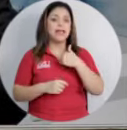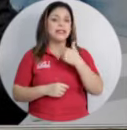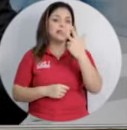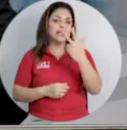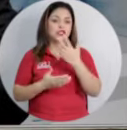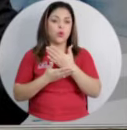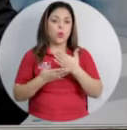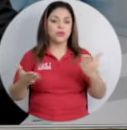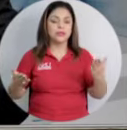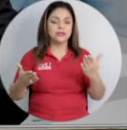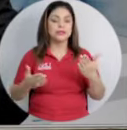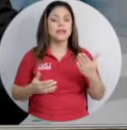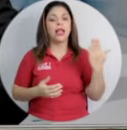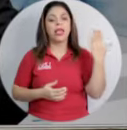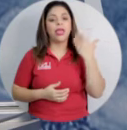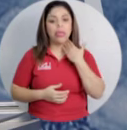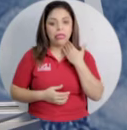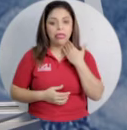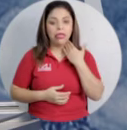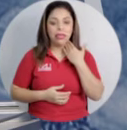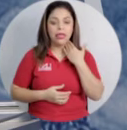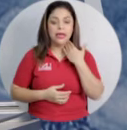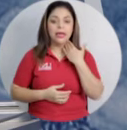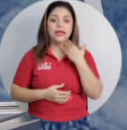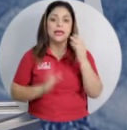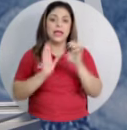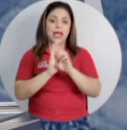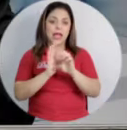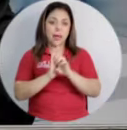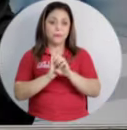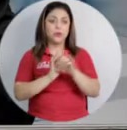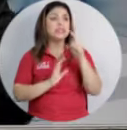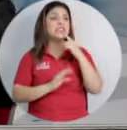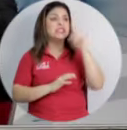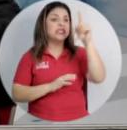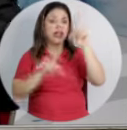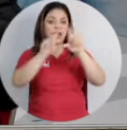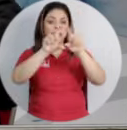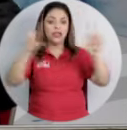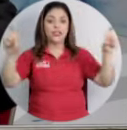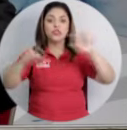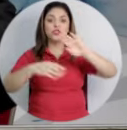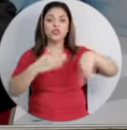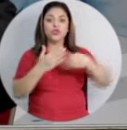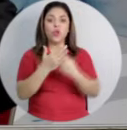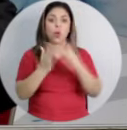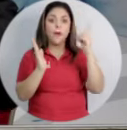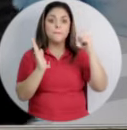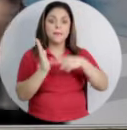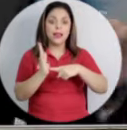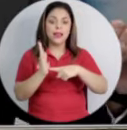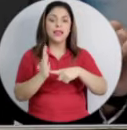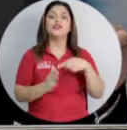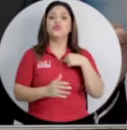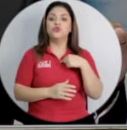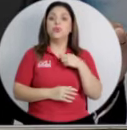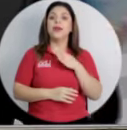a 1000. Sí. Y yo iba por una cosa, porque estaba barata, y gasté 10,000. Y las